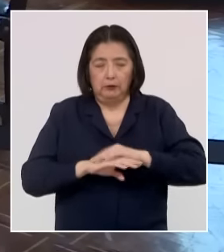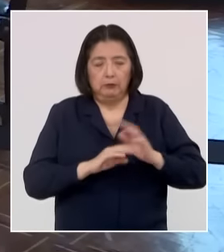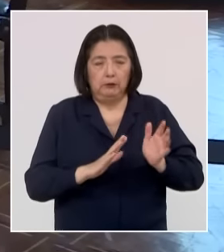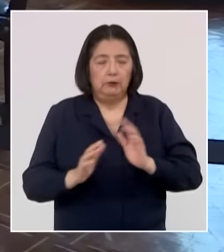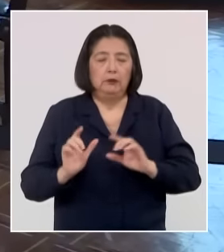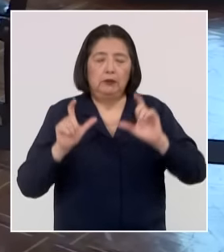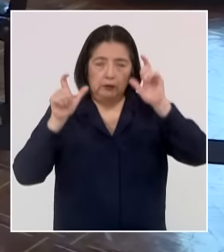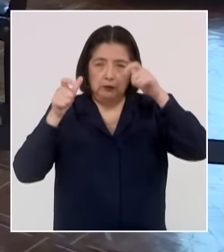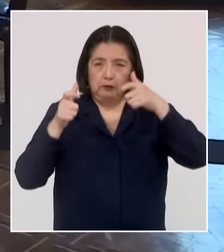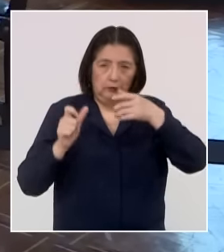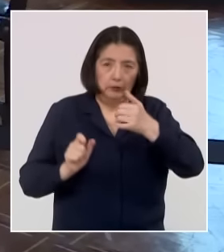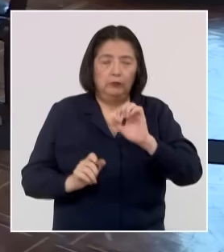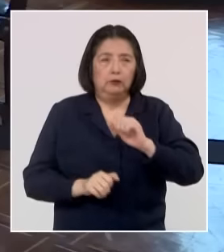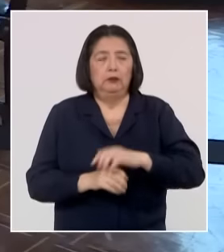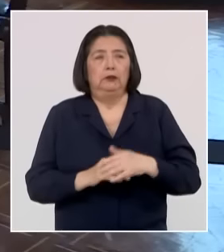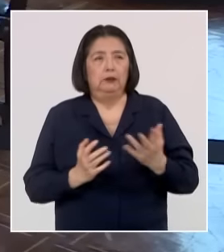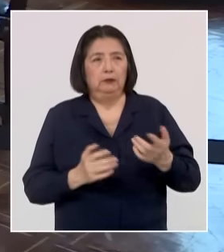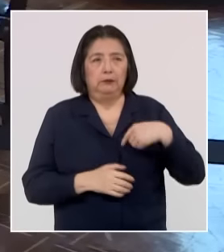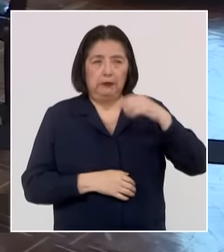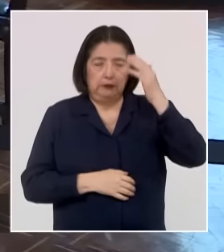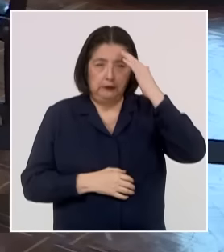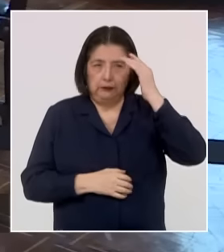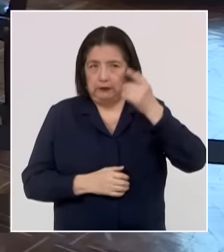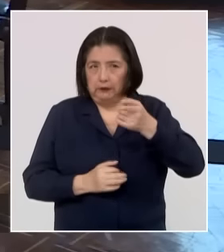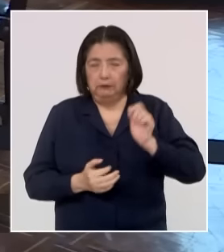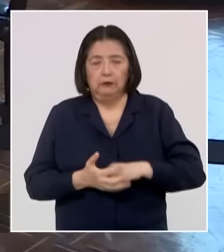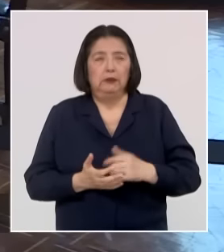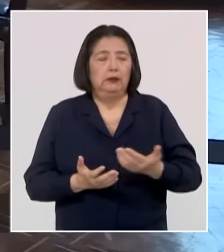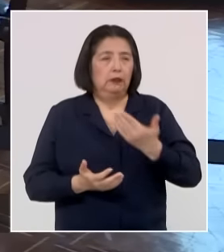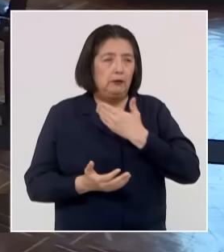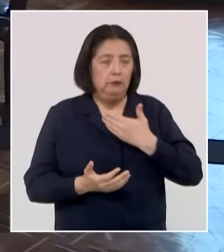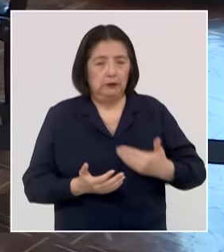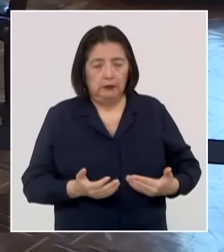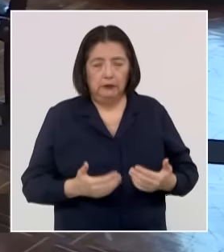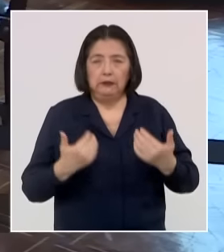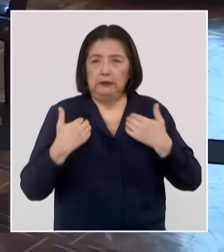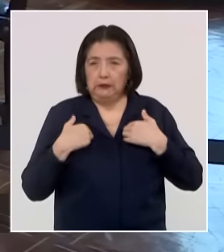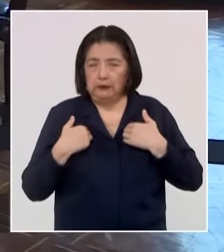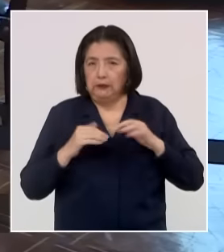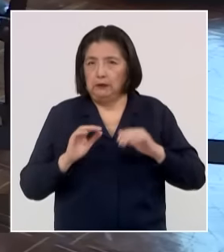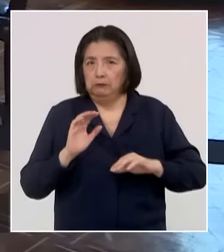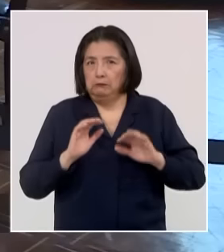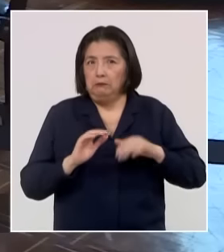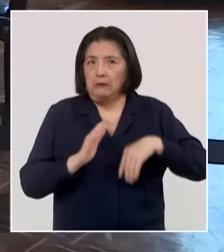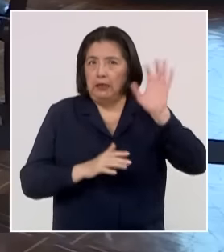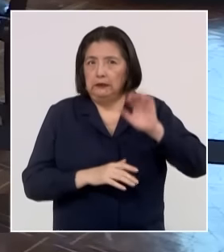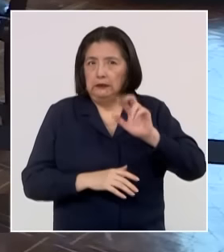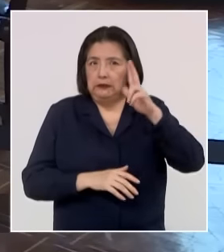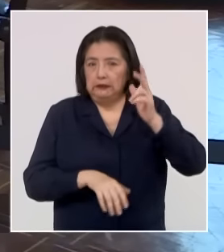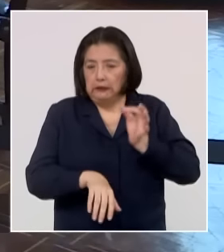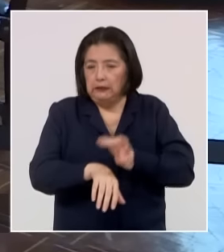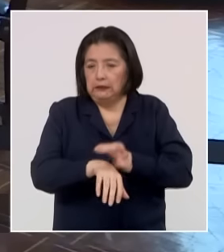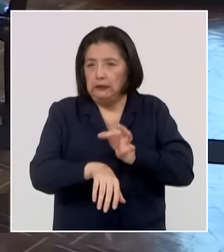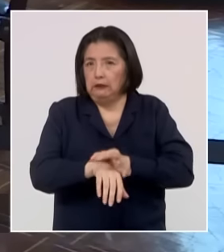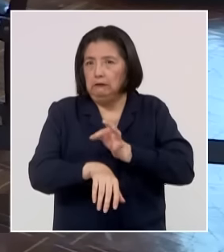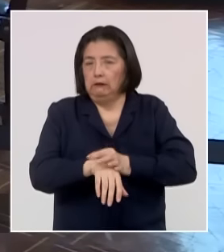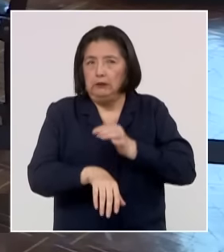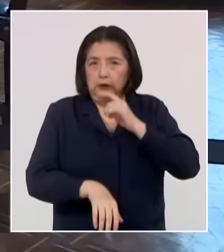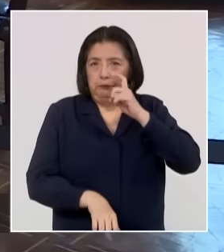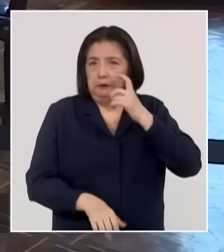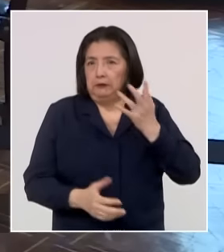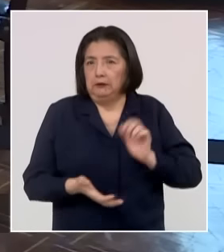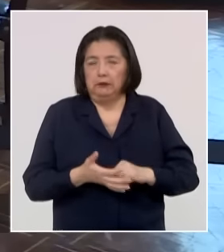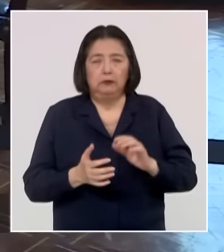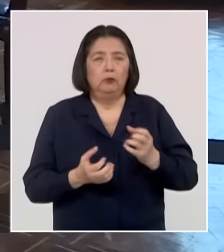el Parlamento Nacional tras conocerse, pues, que la mandataria tiene en su poder más de 3 relojes de alta gama,